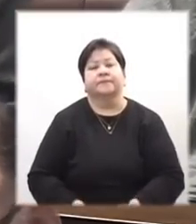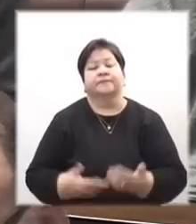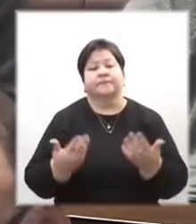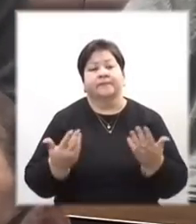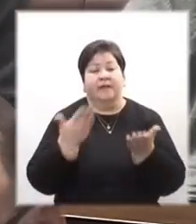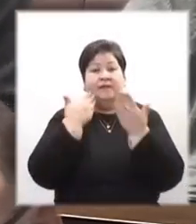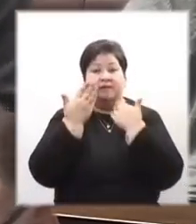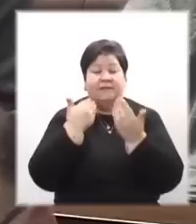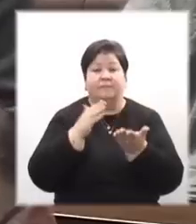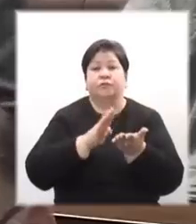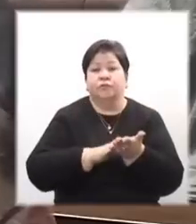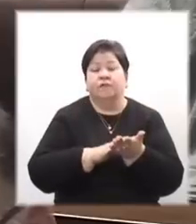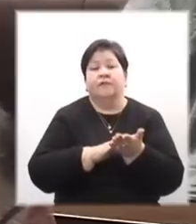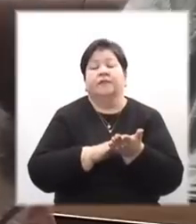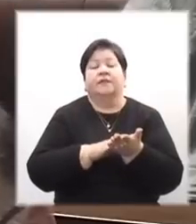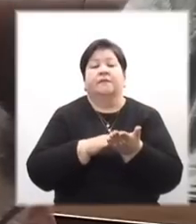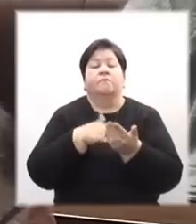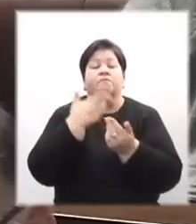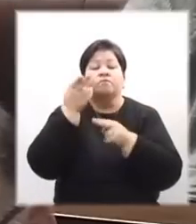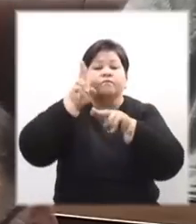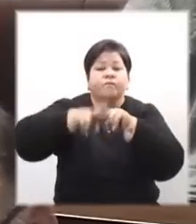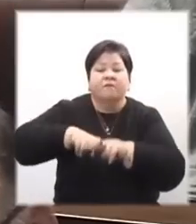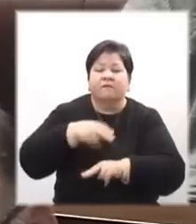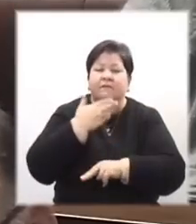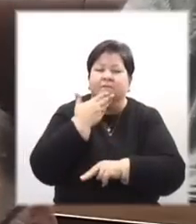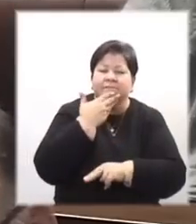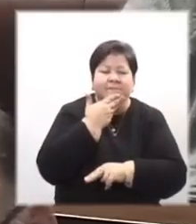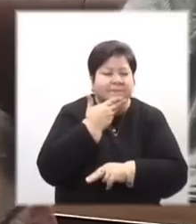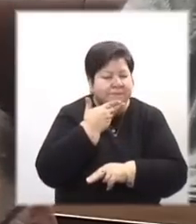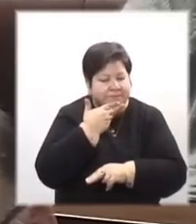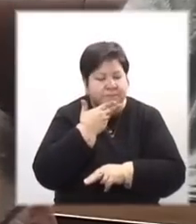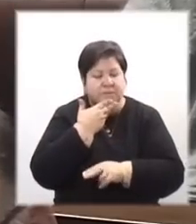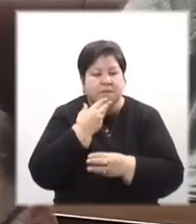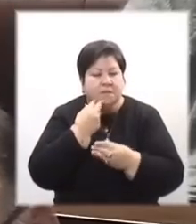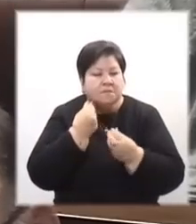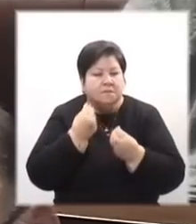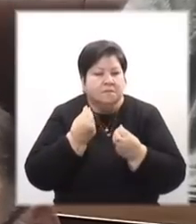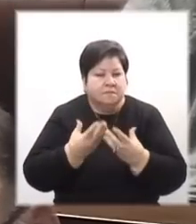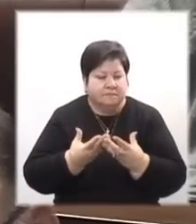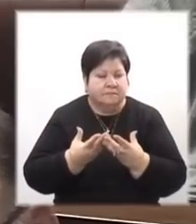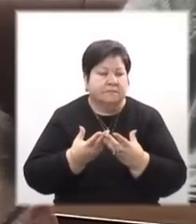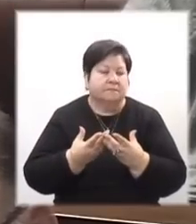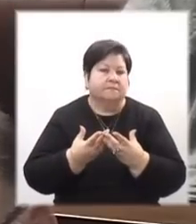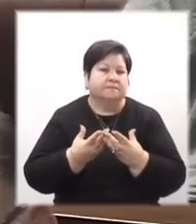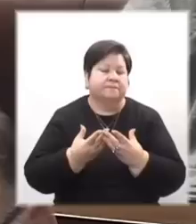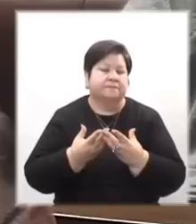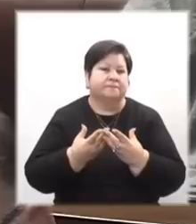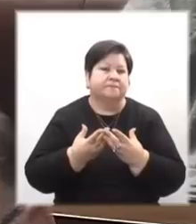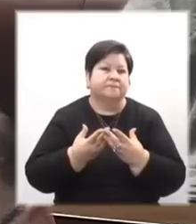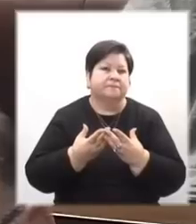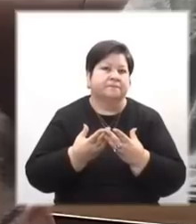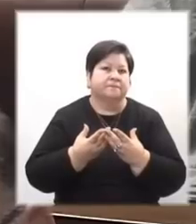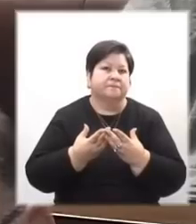Cuando hablamos de la explosión de las muertes dudosas en el Uruguay, no hacemos